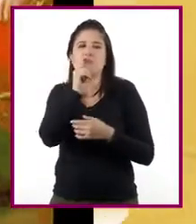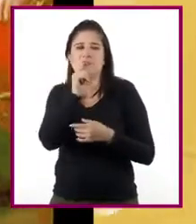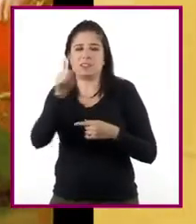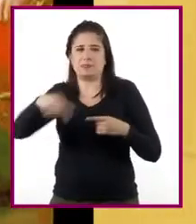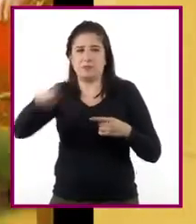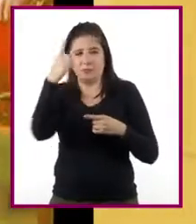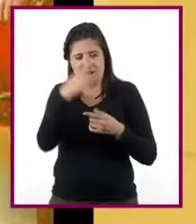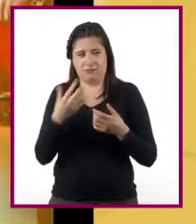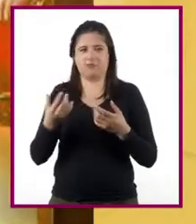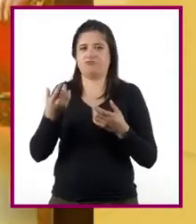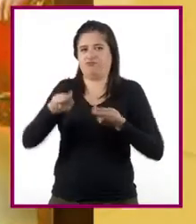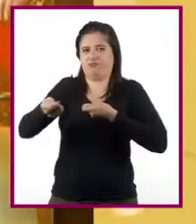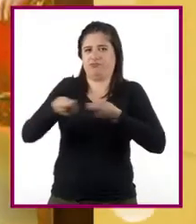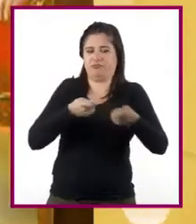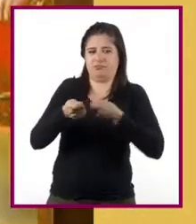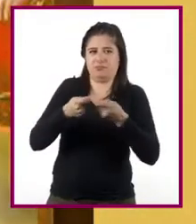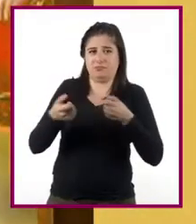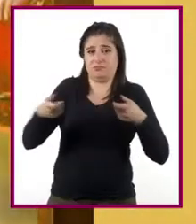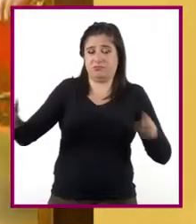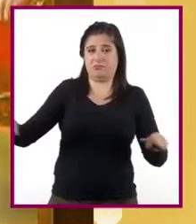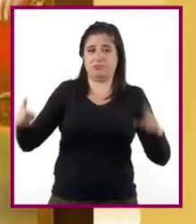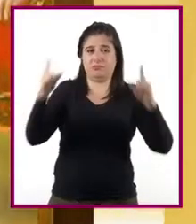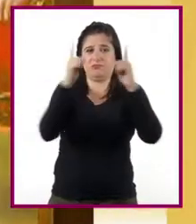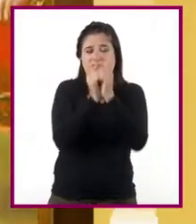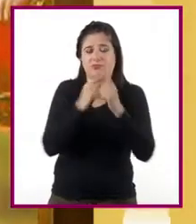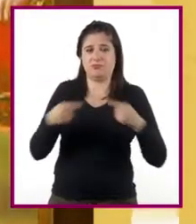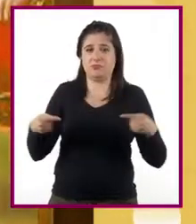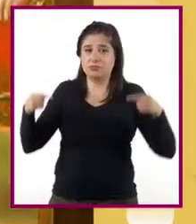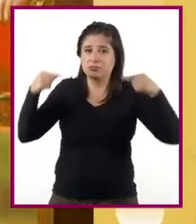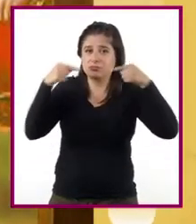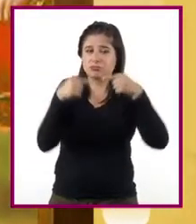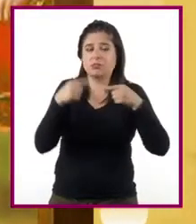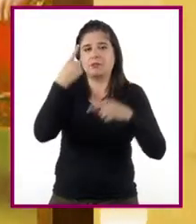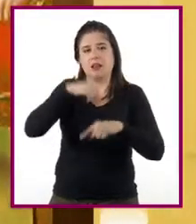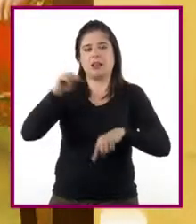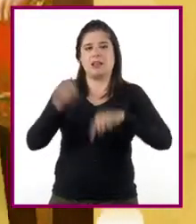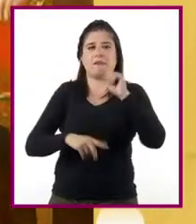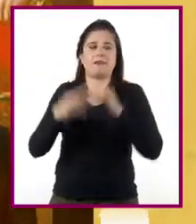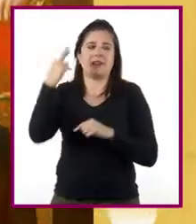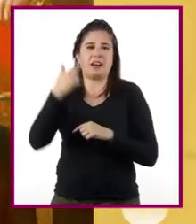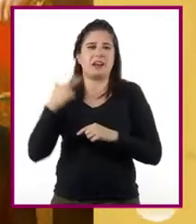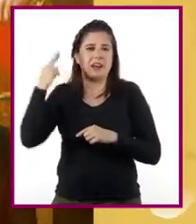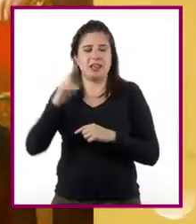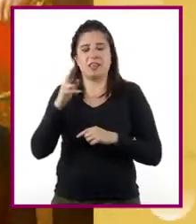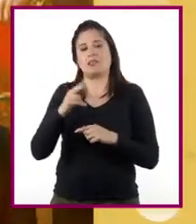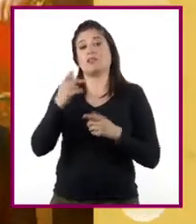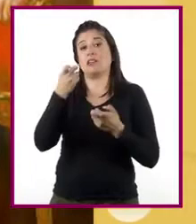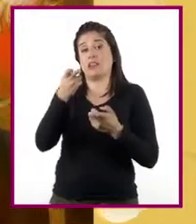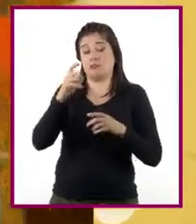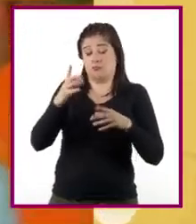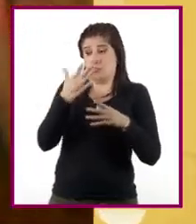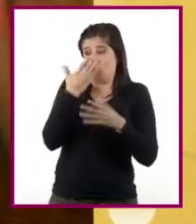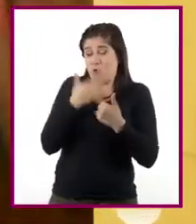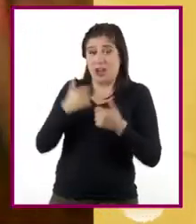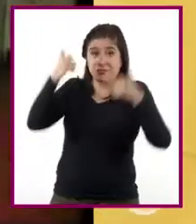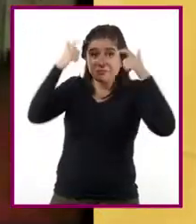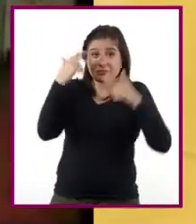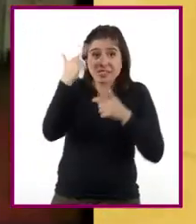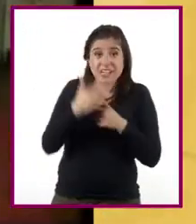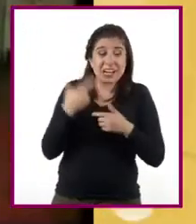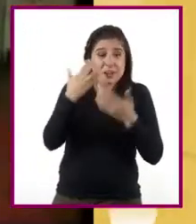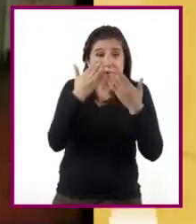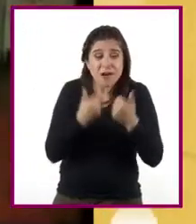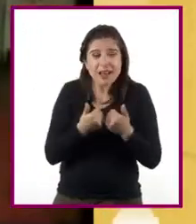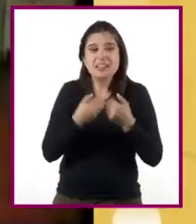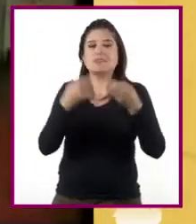poder, y va a llevar al derrocamiento, al golpe de Estado con la deposición del virrey Iturrigaray. La ausencia de poder en ese sentido